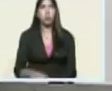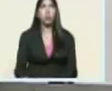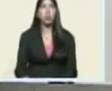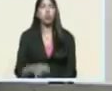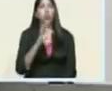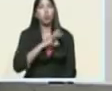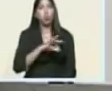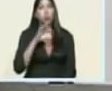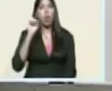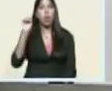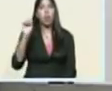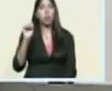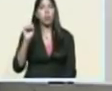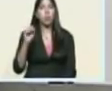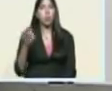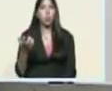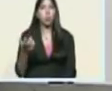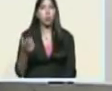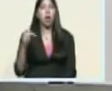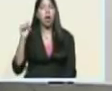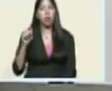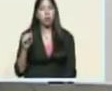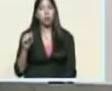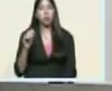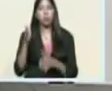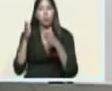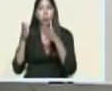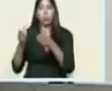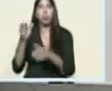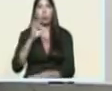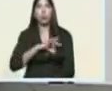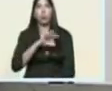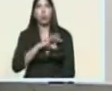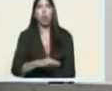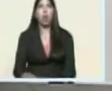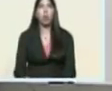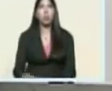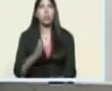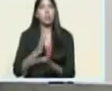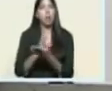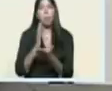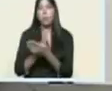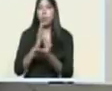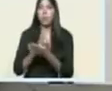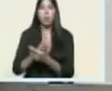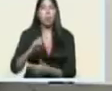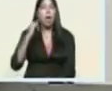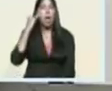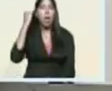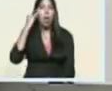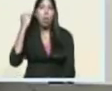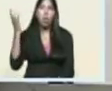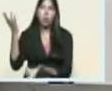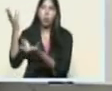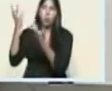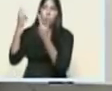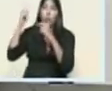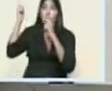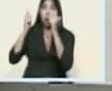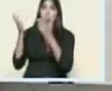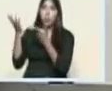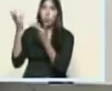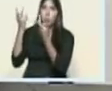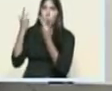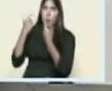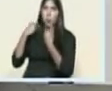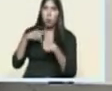socialismo en lo social. Siempre hay que recordar al comandante Chávez. Siempre hay que